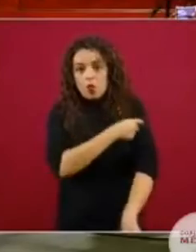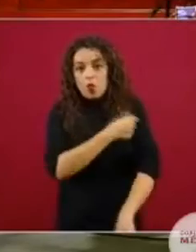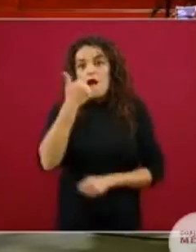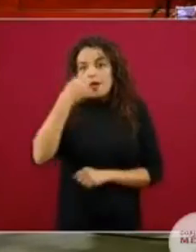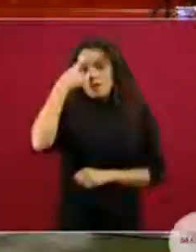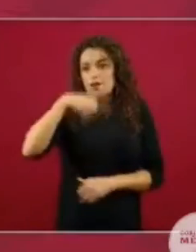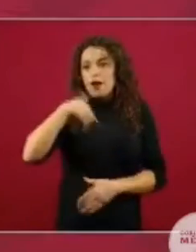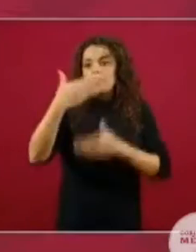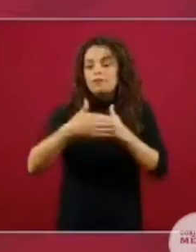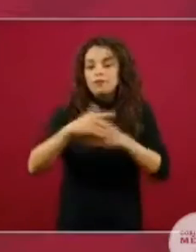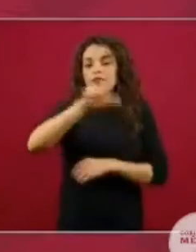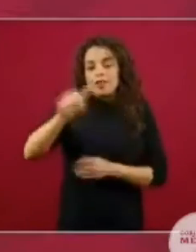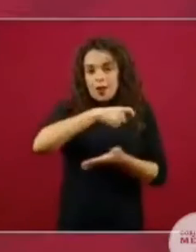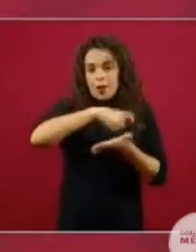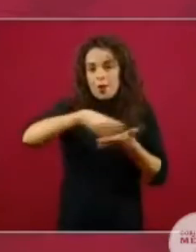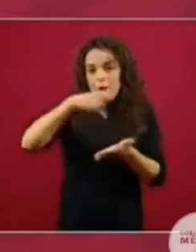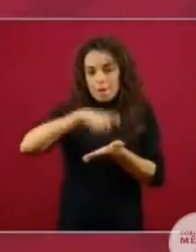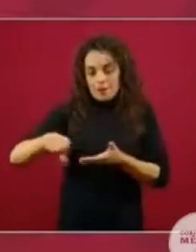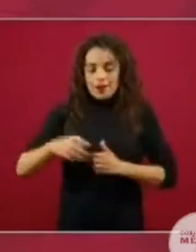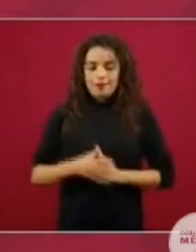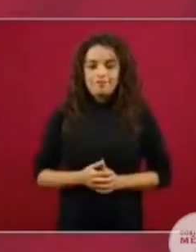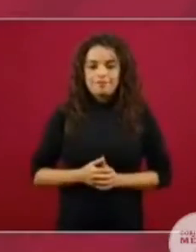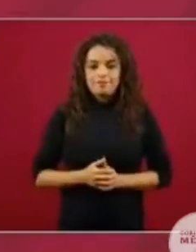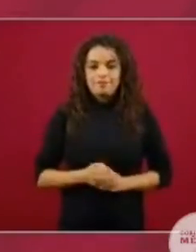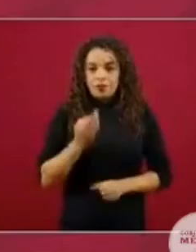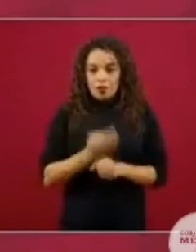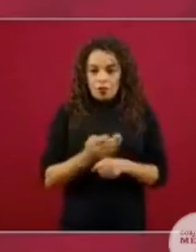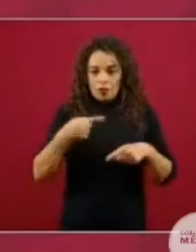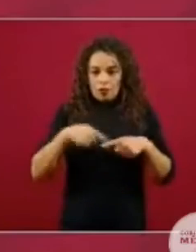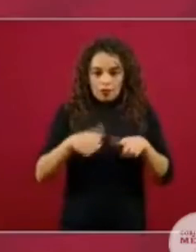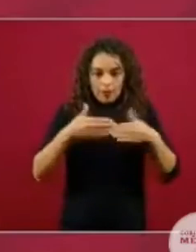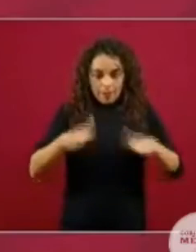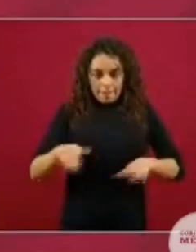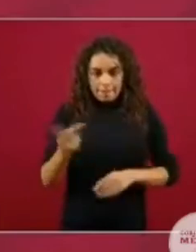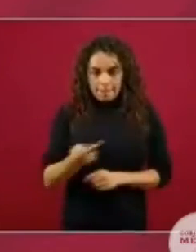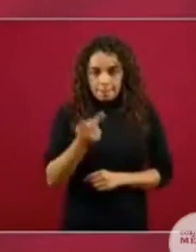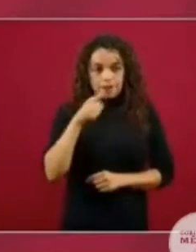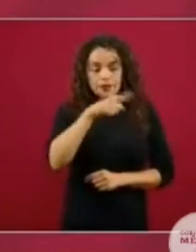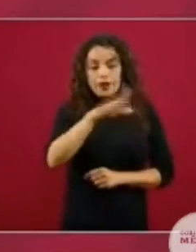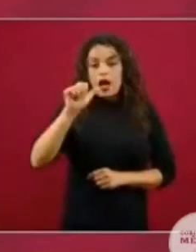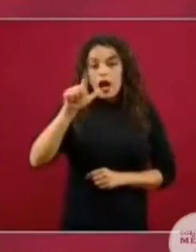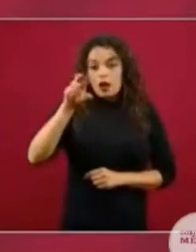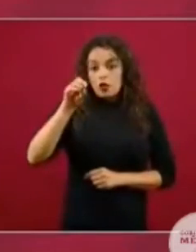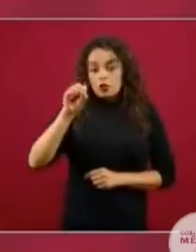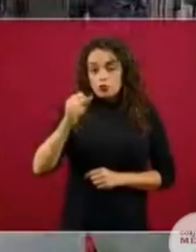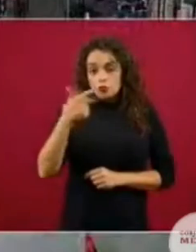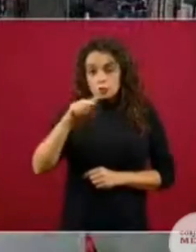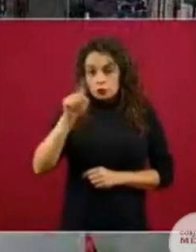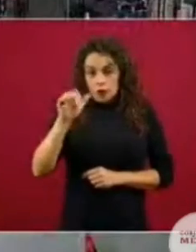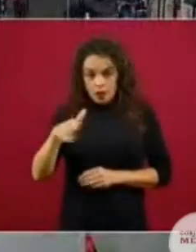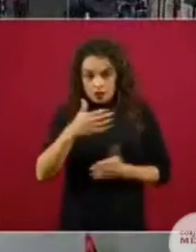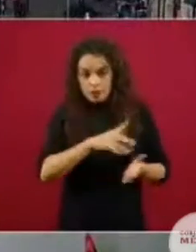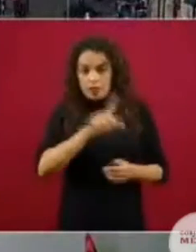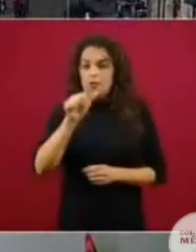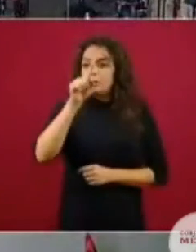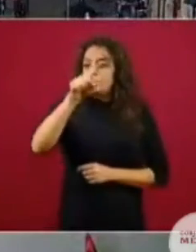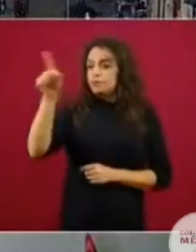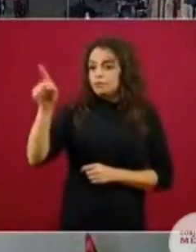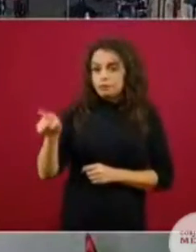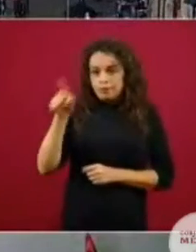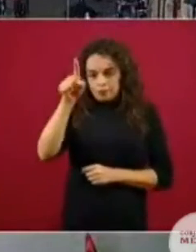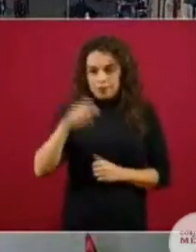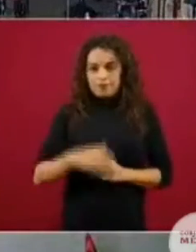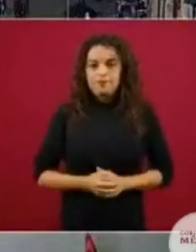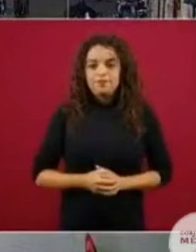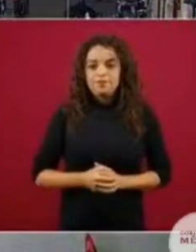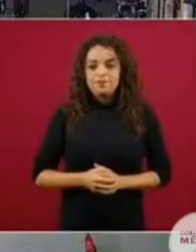vamos a empezar con carlos guzmán la ronda de preguntas y araceli donde hay después de usted y nos vemos luego por este lado